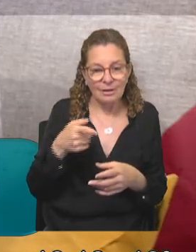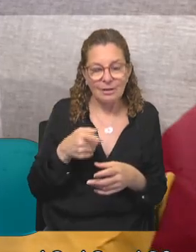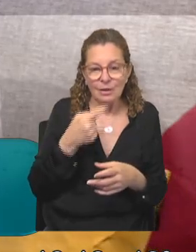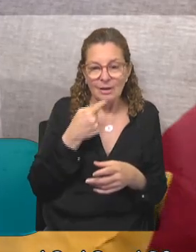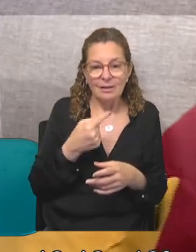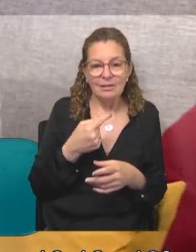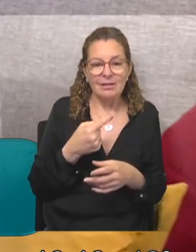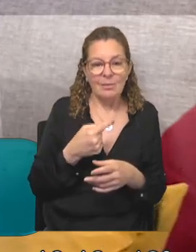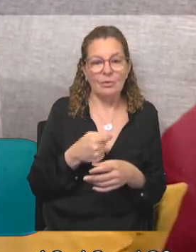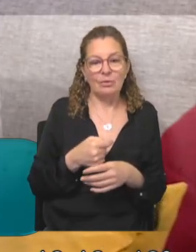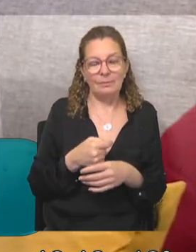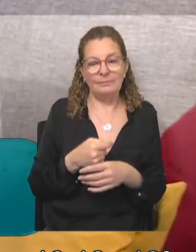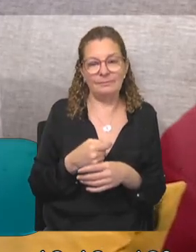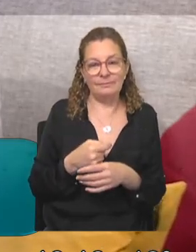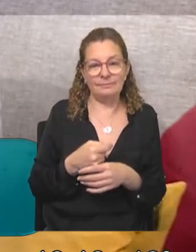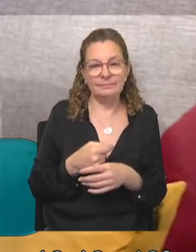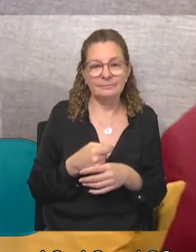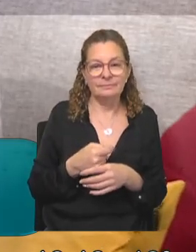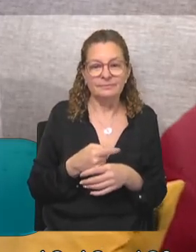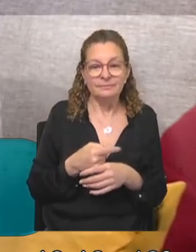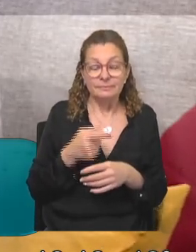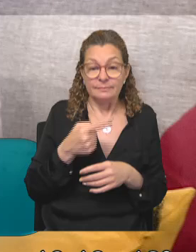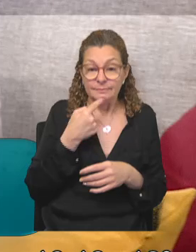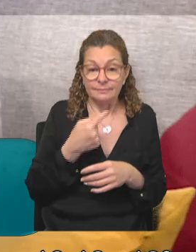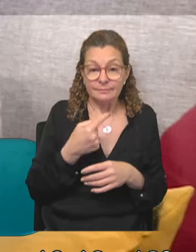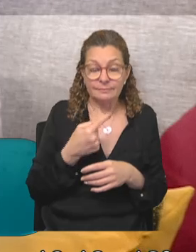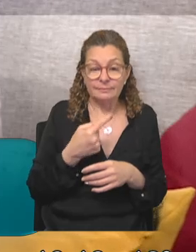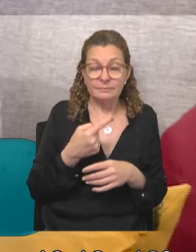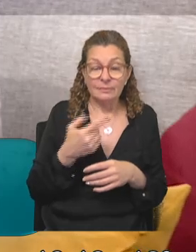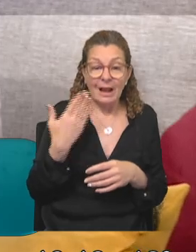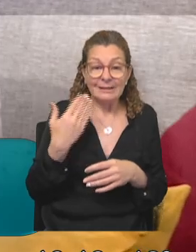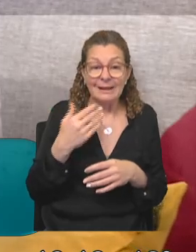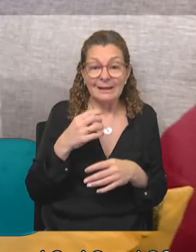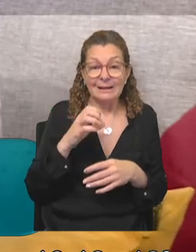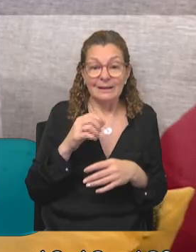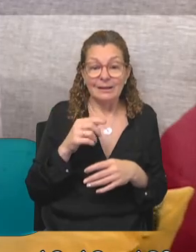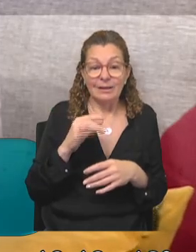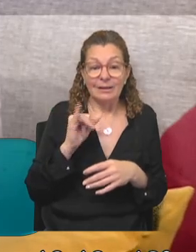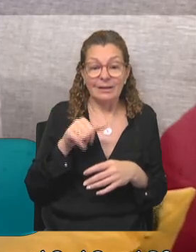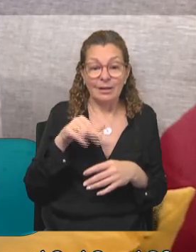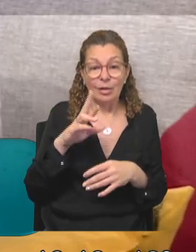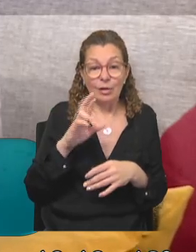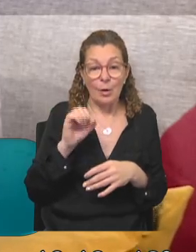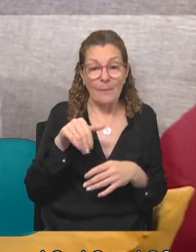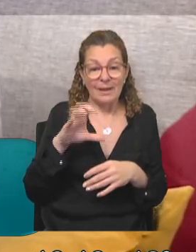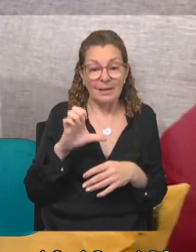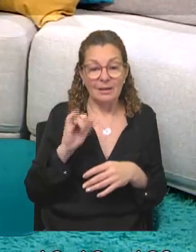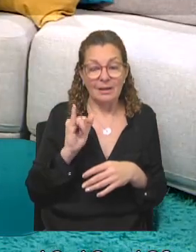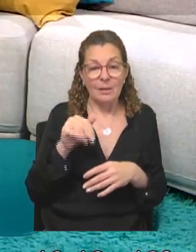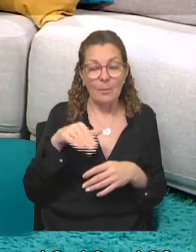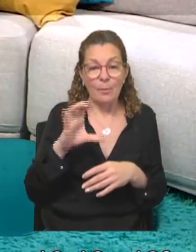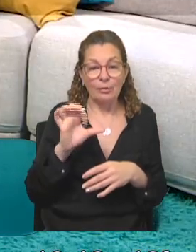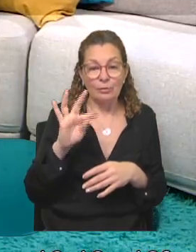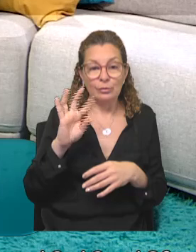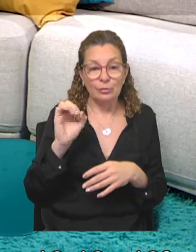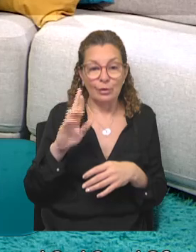definimos entonces, Flor, como, bueno, estoy pasando o tuve episodios de síndrome del impostor. Y Fito dijo que...